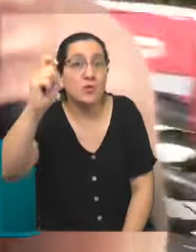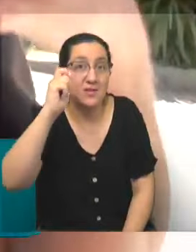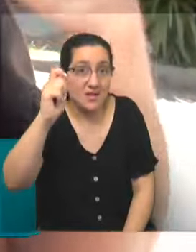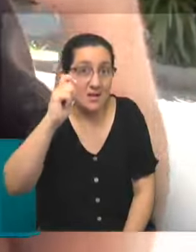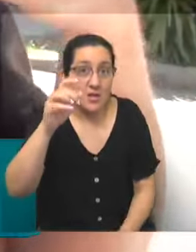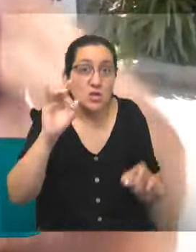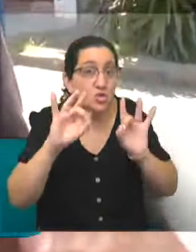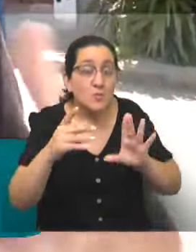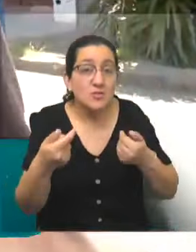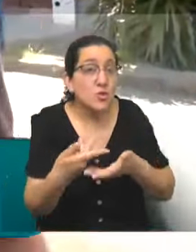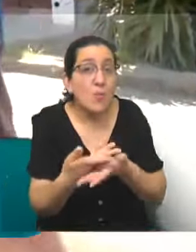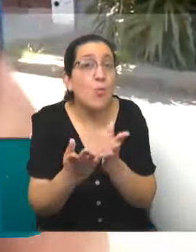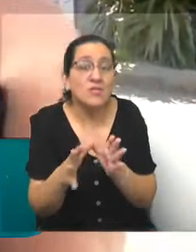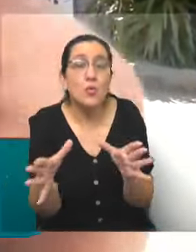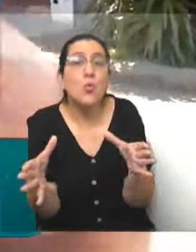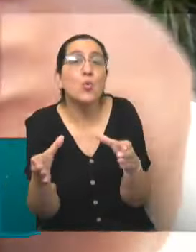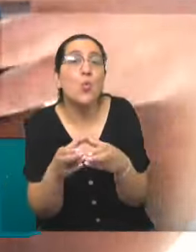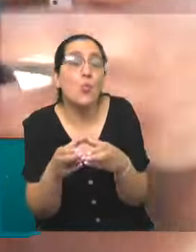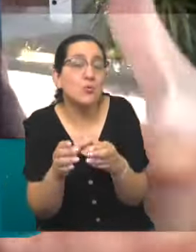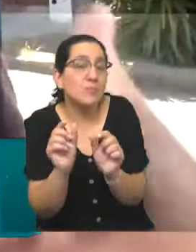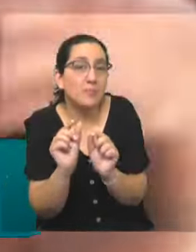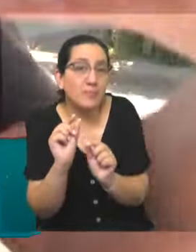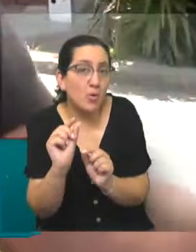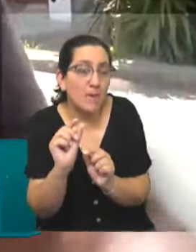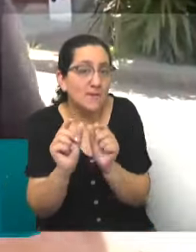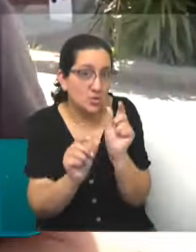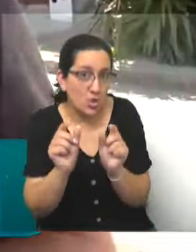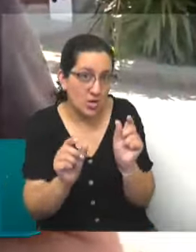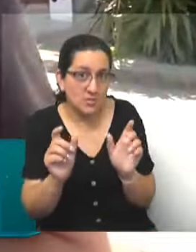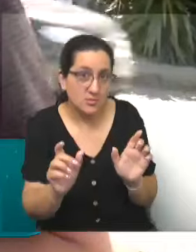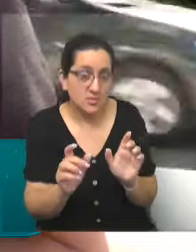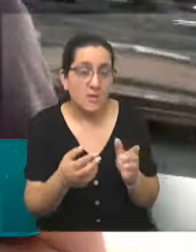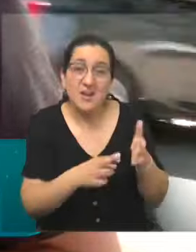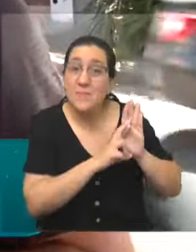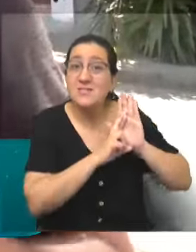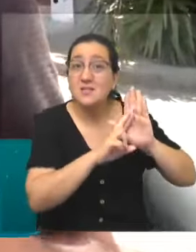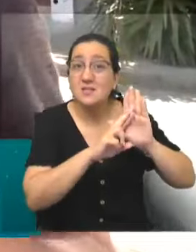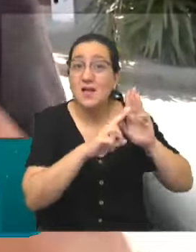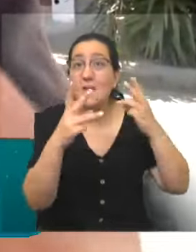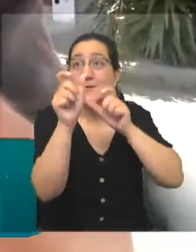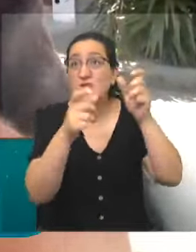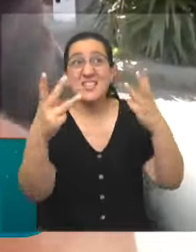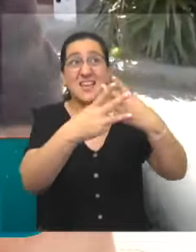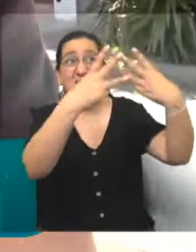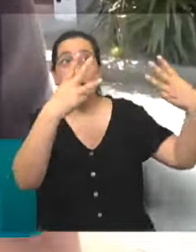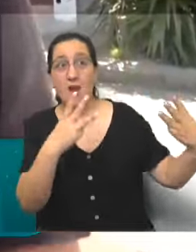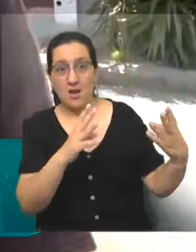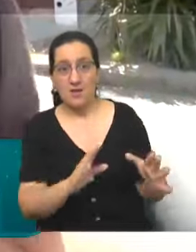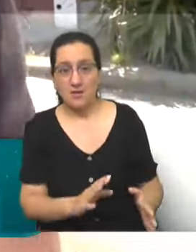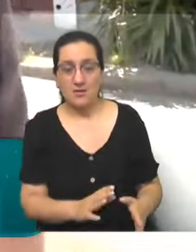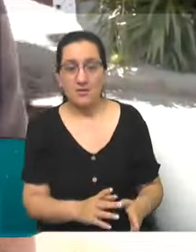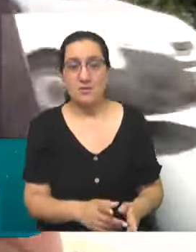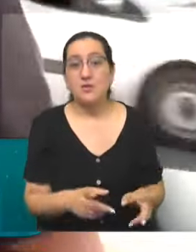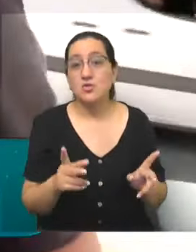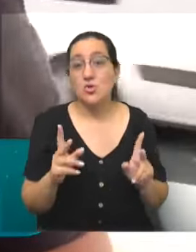toman una muestra, por lo general probabilística o intentan serlo, y que en definitiva